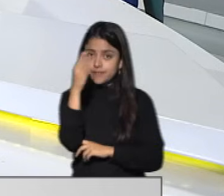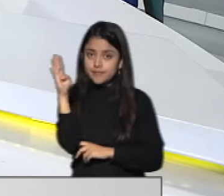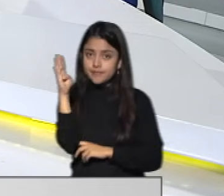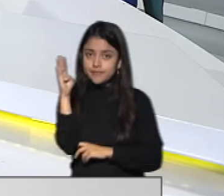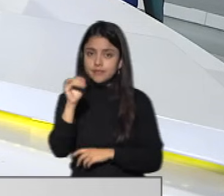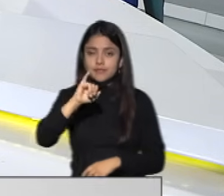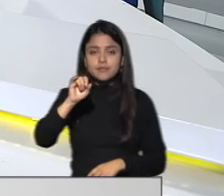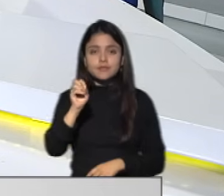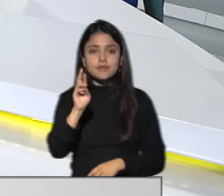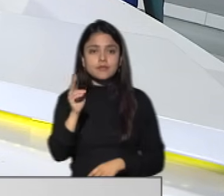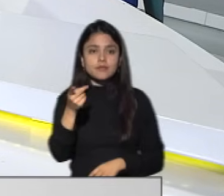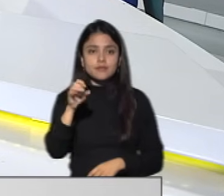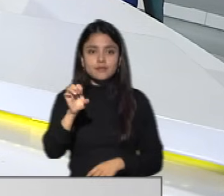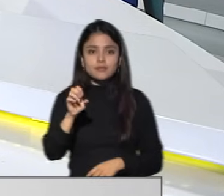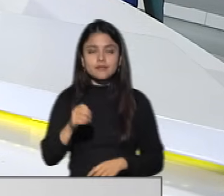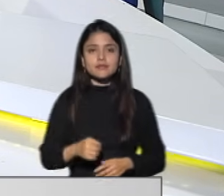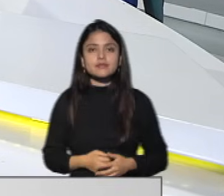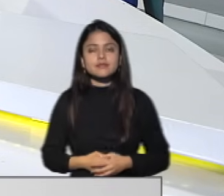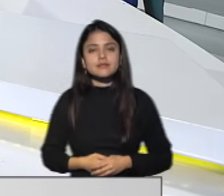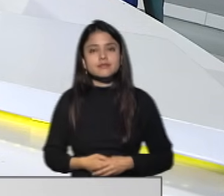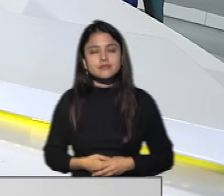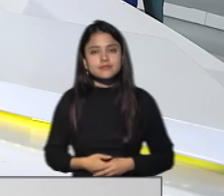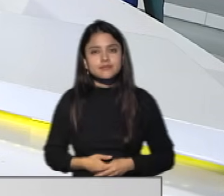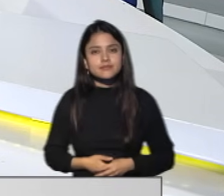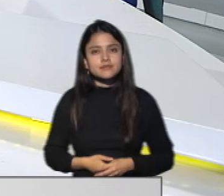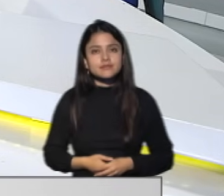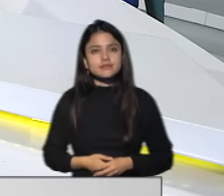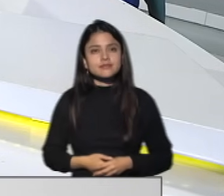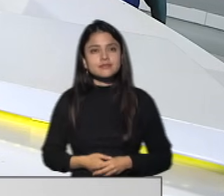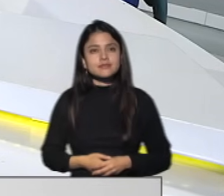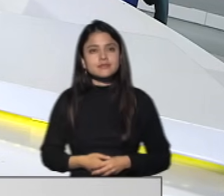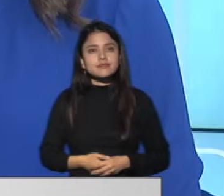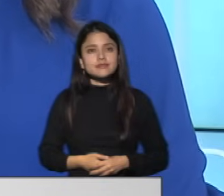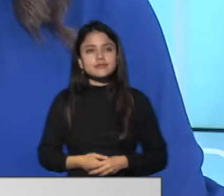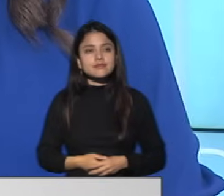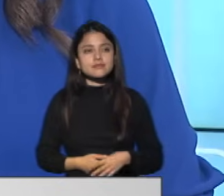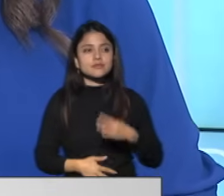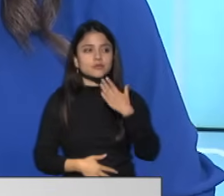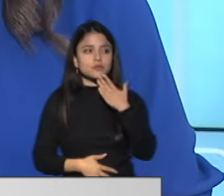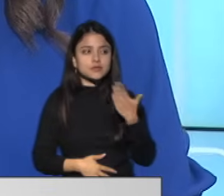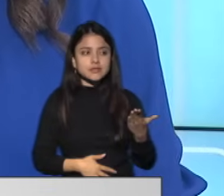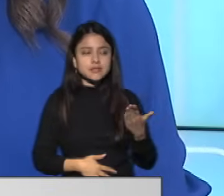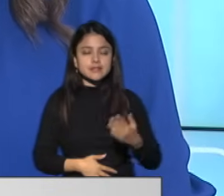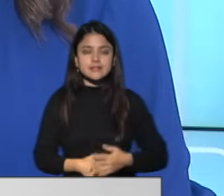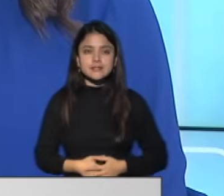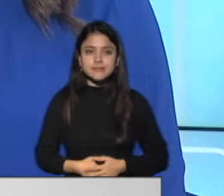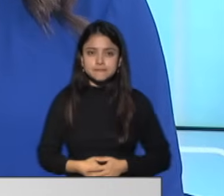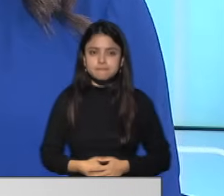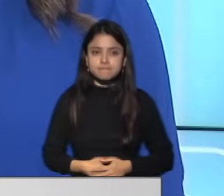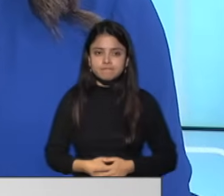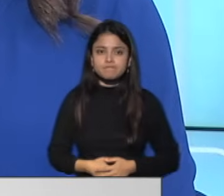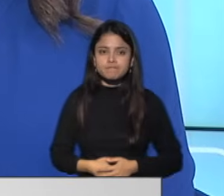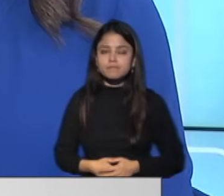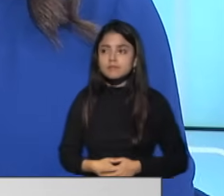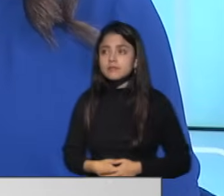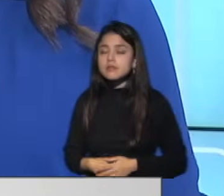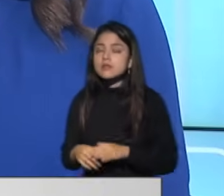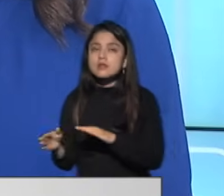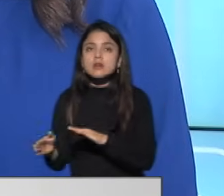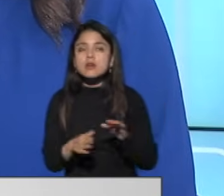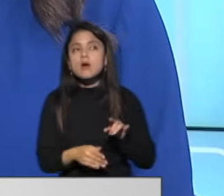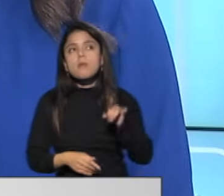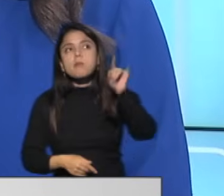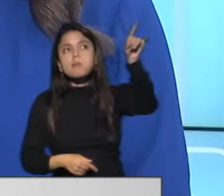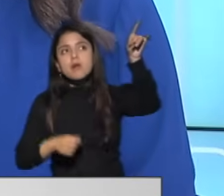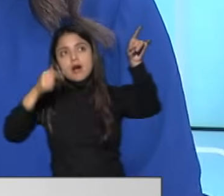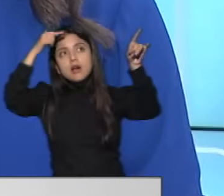con Jorge Castro, Noticentro 1, CMI. Jorge, muchas gracias. En Cartagena, las autoridades frustraron el envío